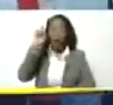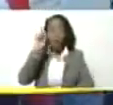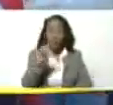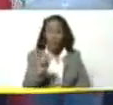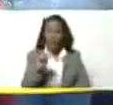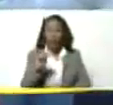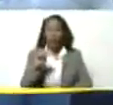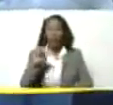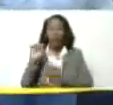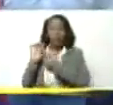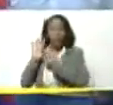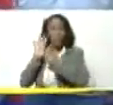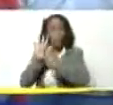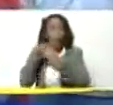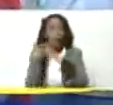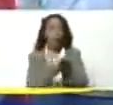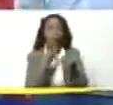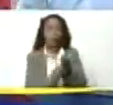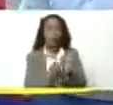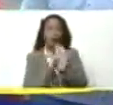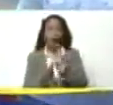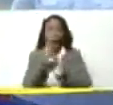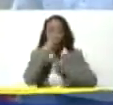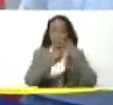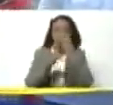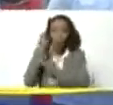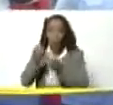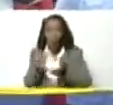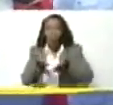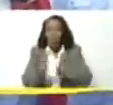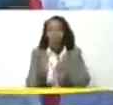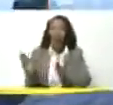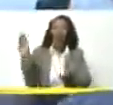una expresión. El turismo renace en Bolívar.